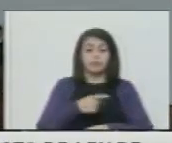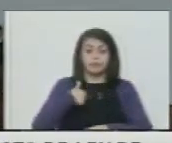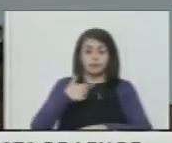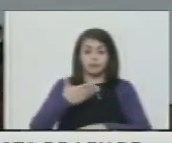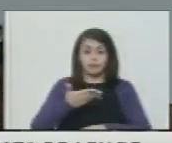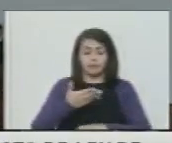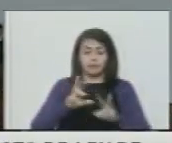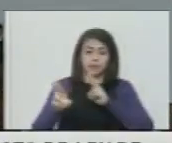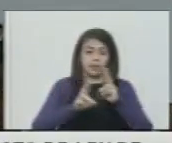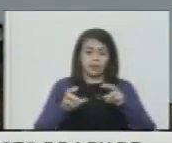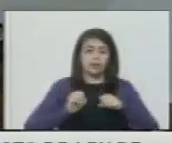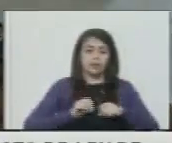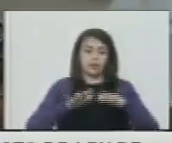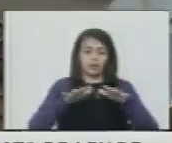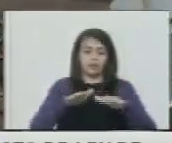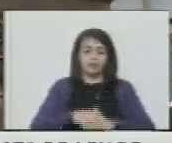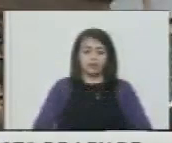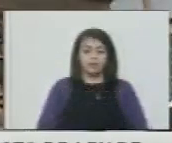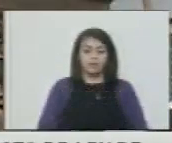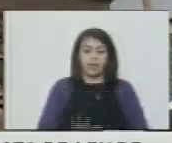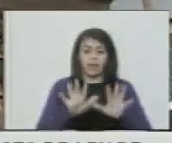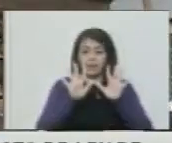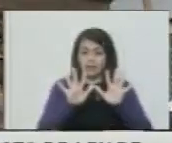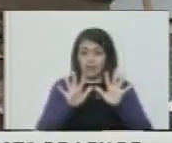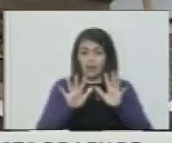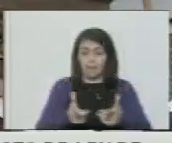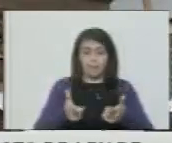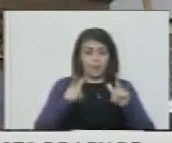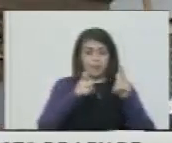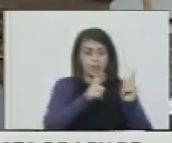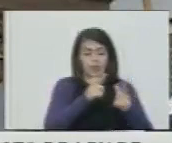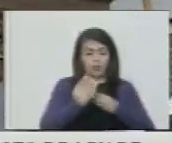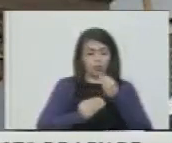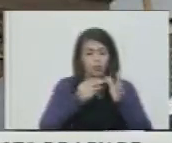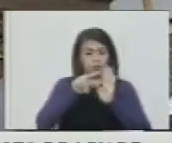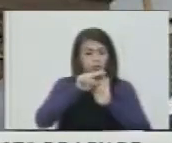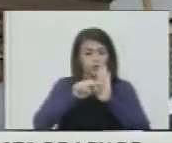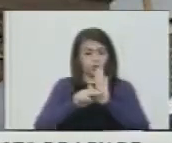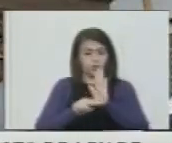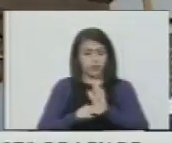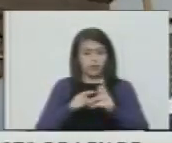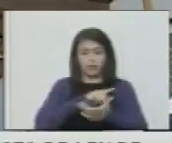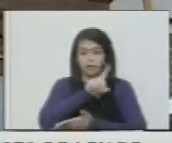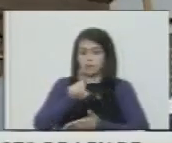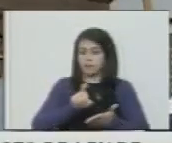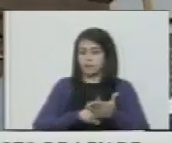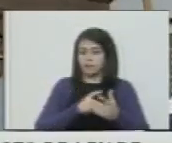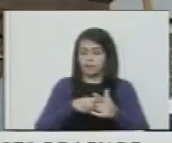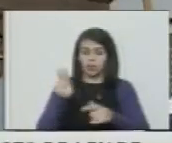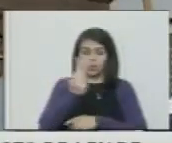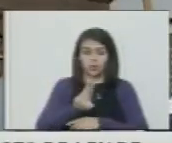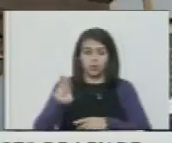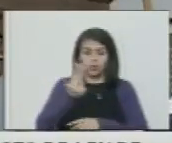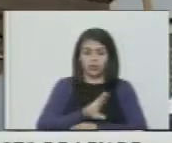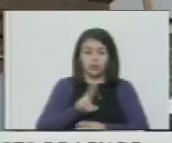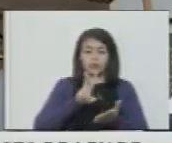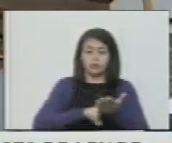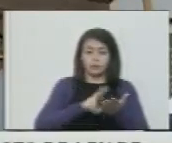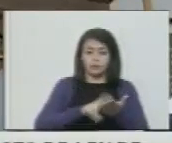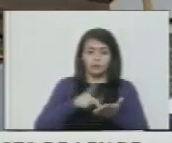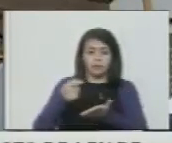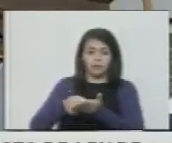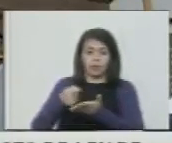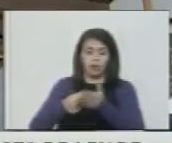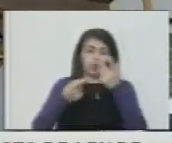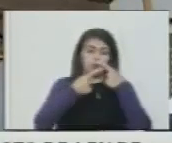Popular con competencia en materia de relaciones exteriores. 10. Permitir mediante normas de carácter general el uso de